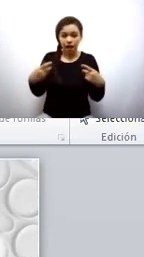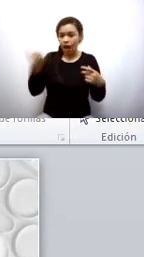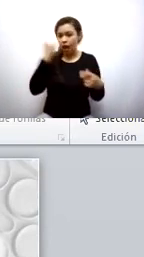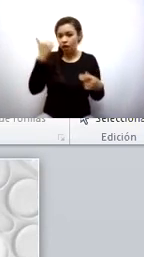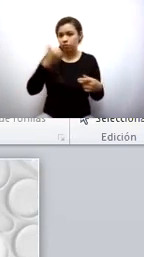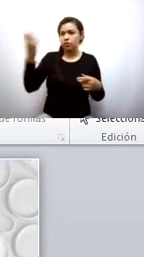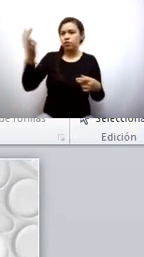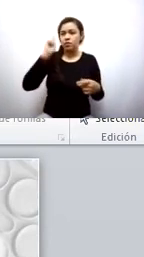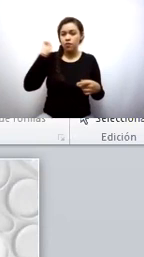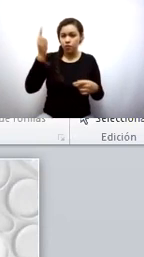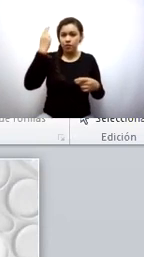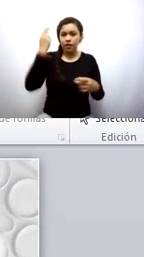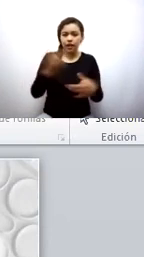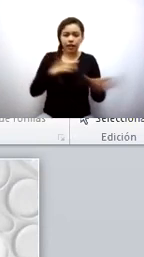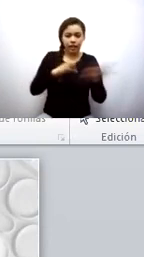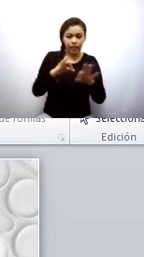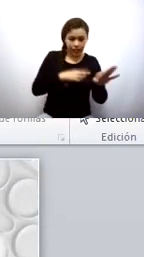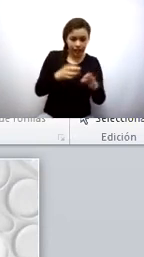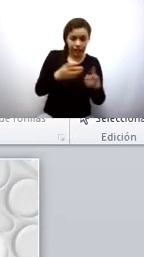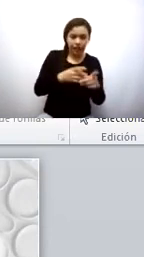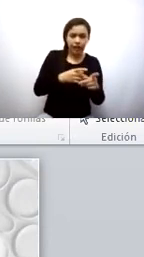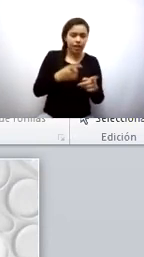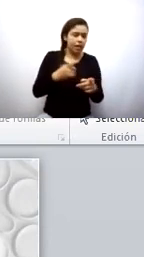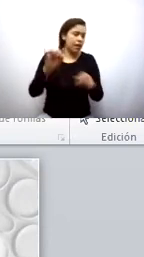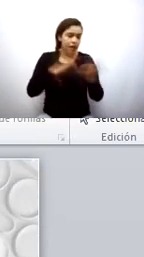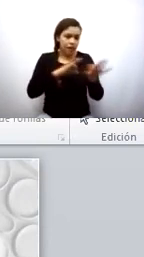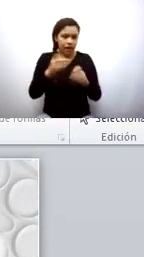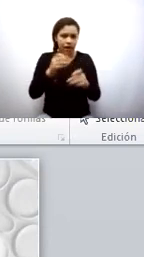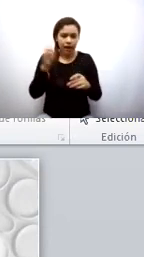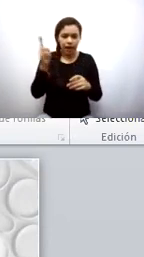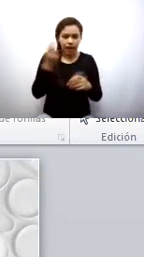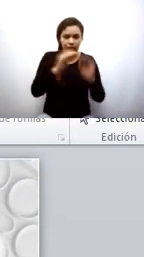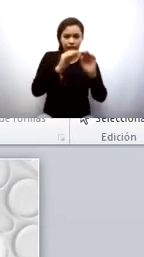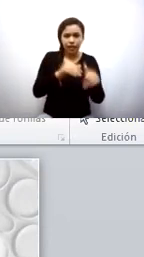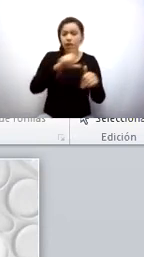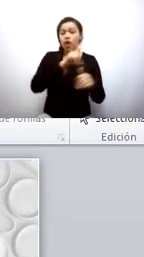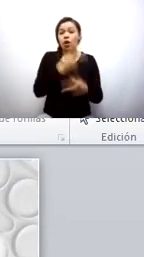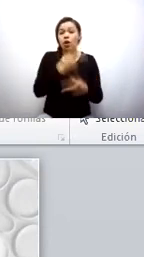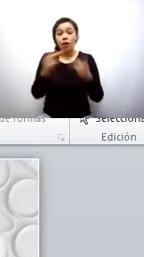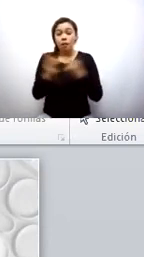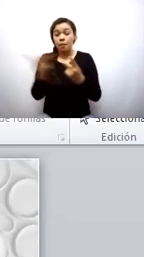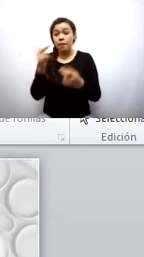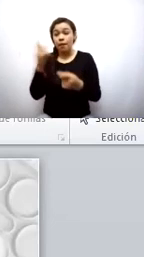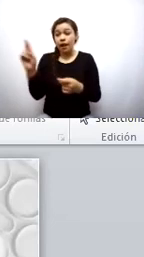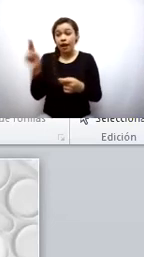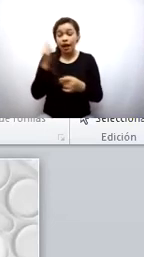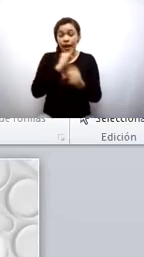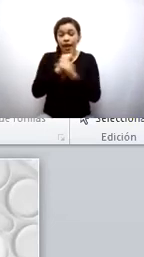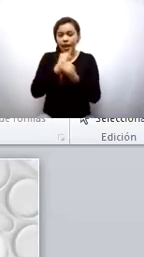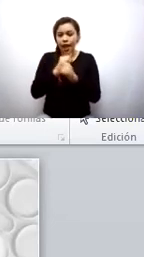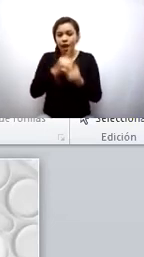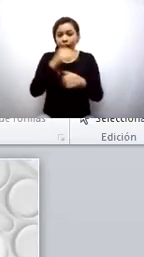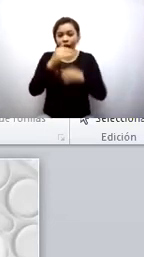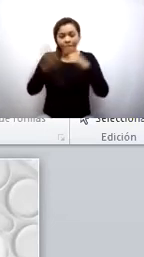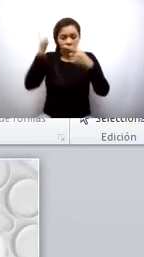están trabajando en universidad en línea, que trabajaron prepa en línea y pasan a la universidad en línea, pues tal vez un poco menos